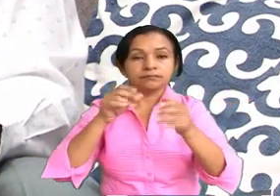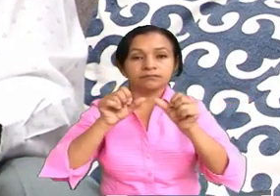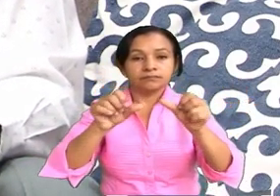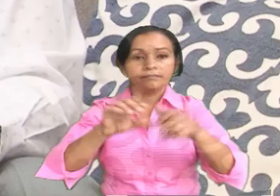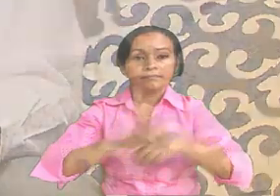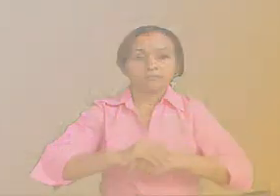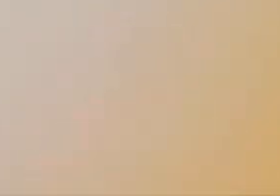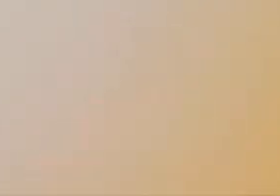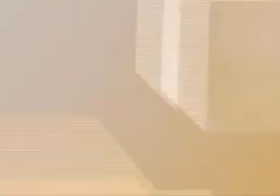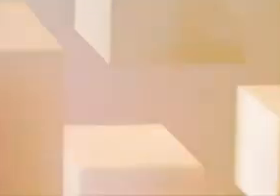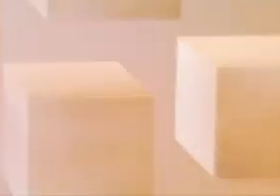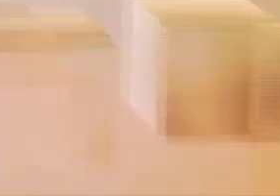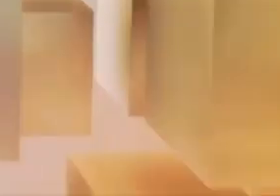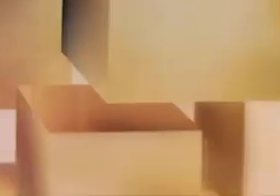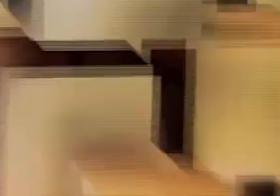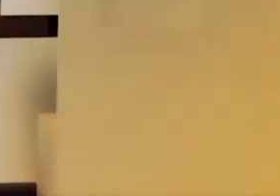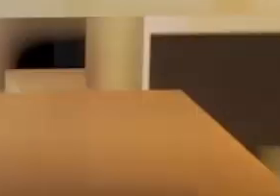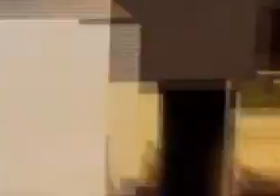volvemos.